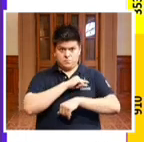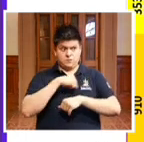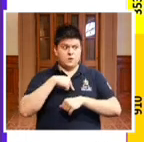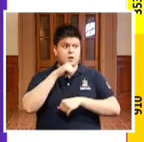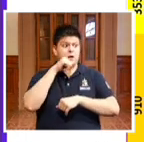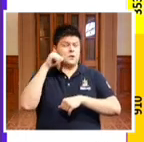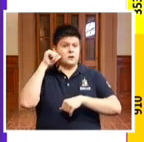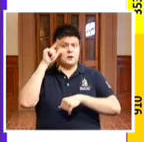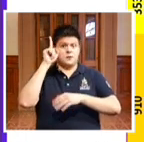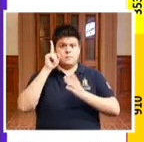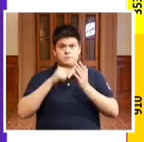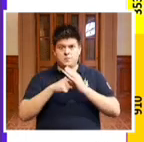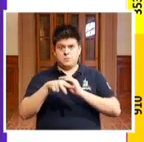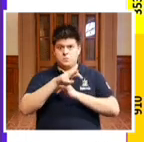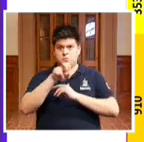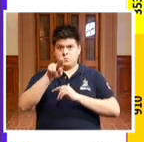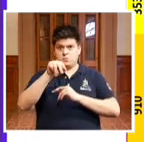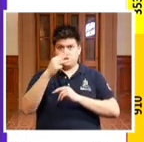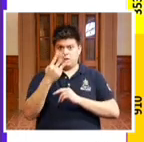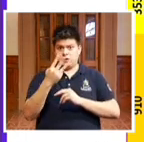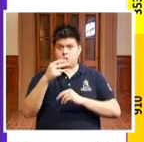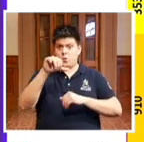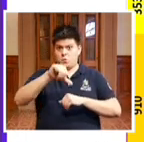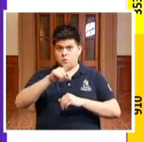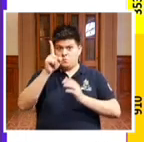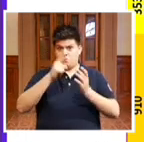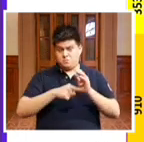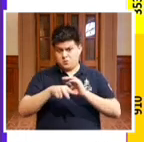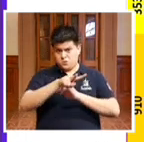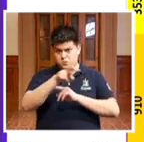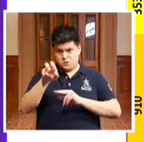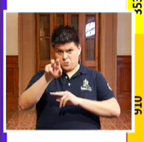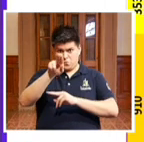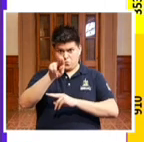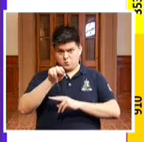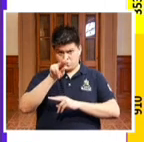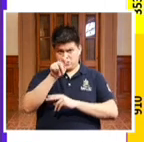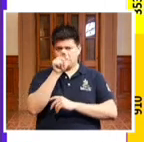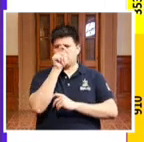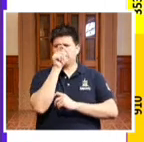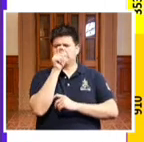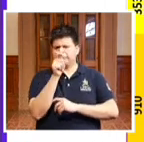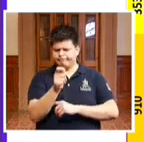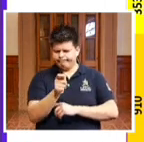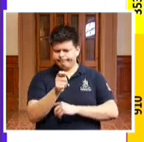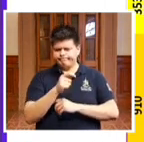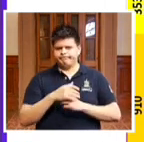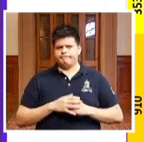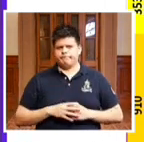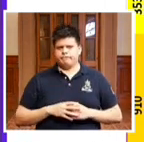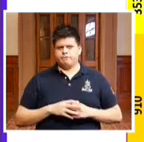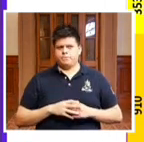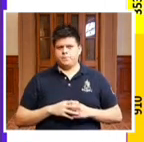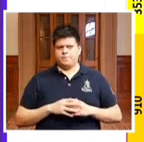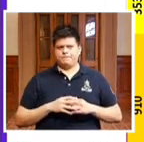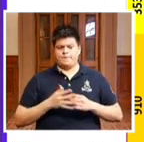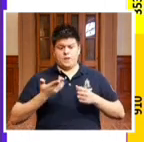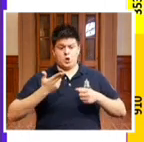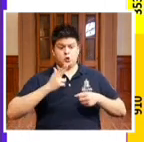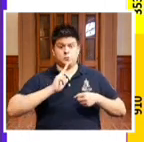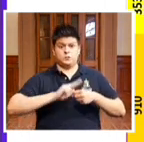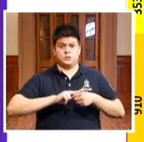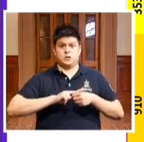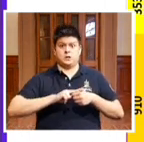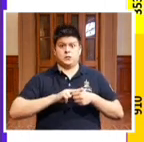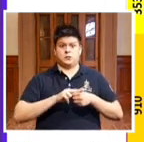en 1,283, hoy 1,280, pero esto hace que pues los hospitales